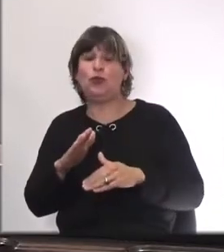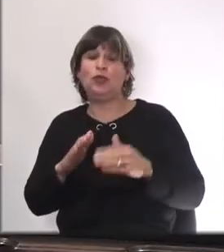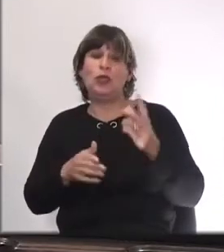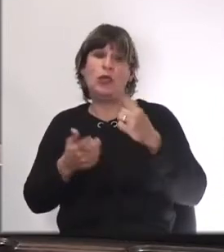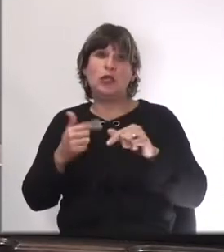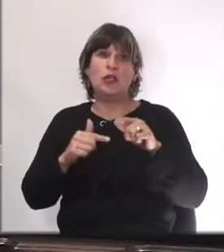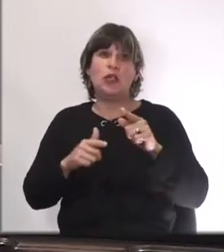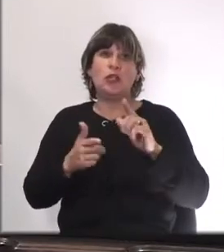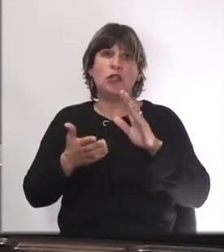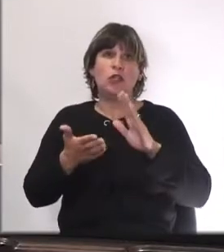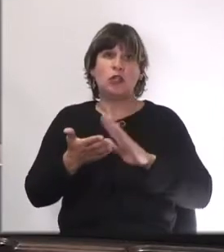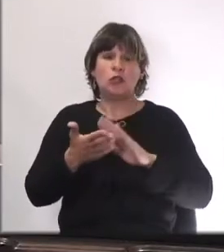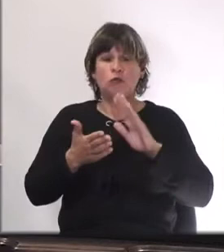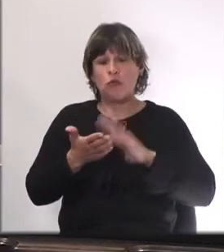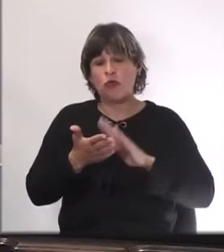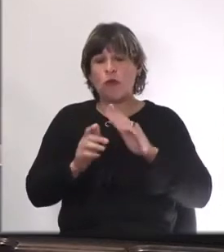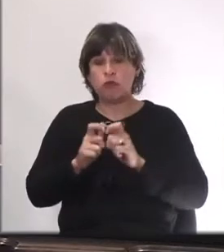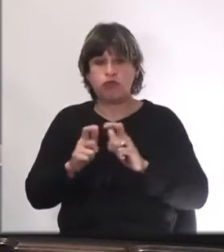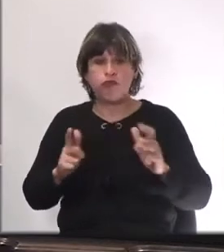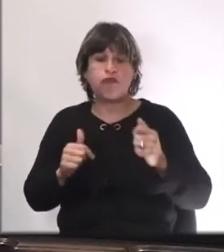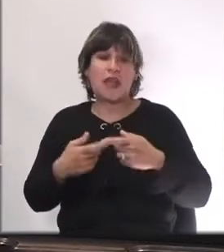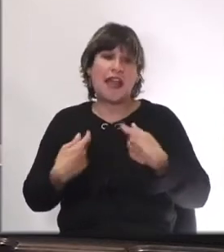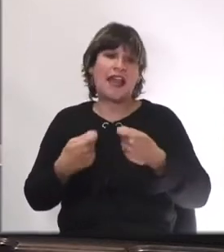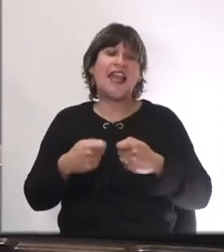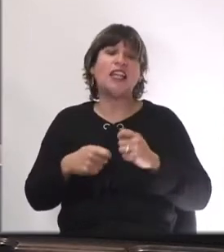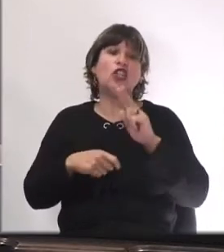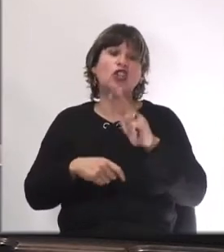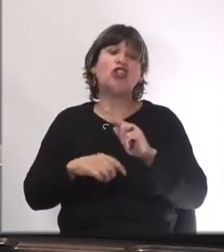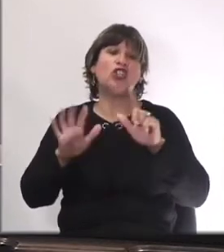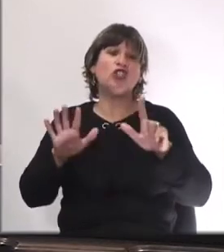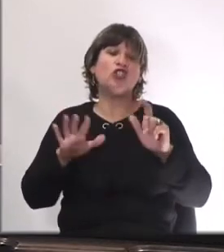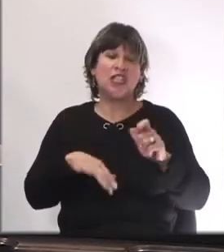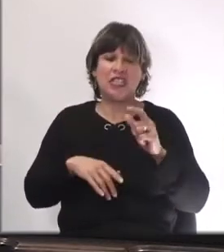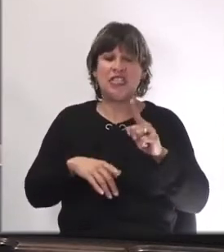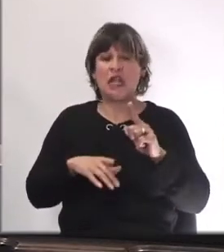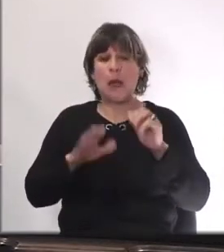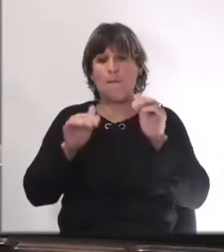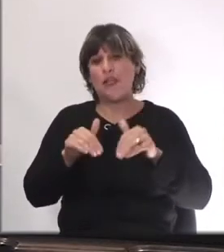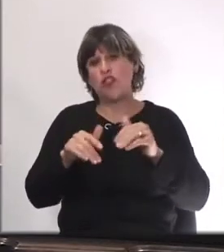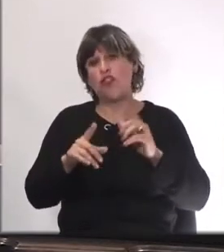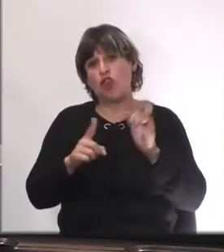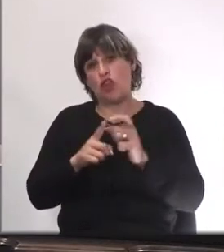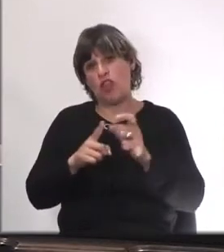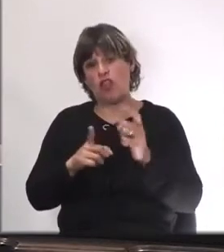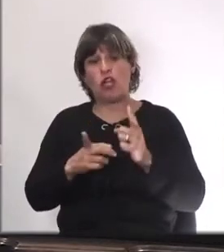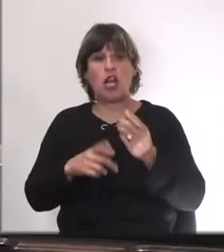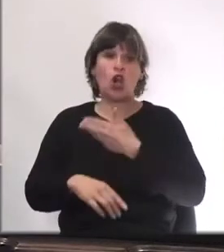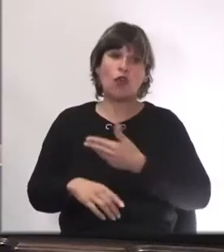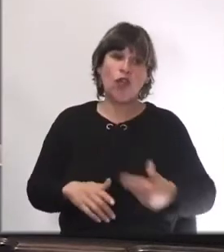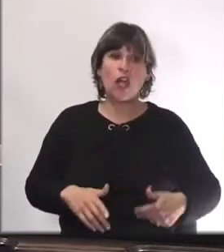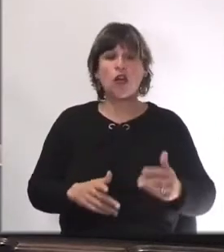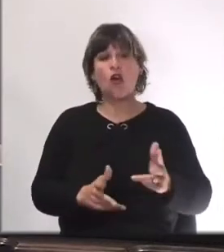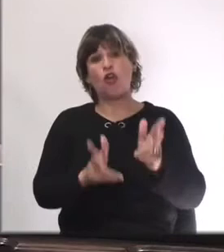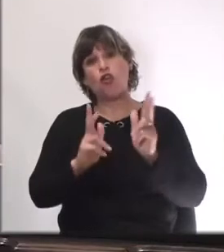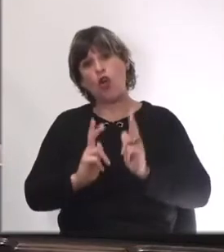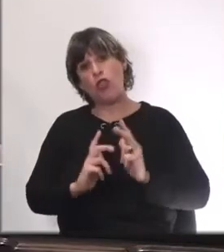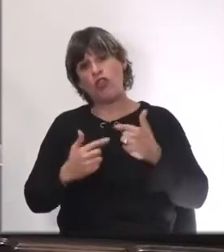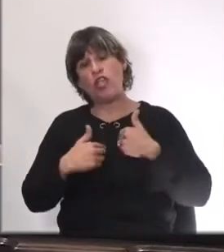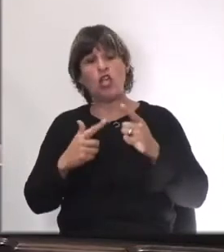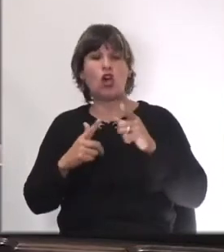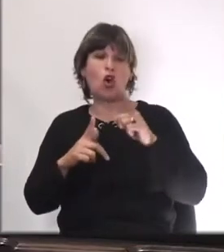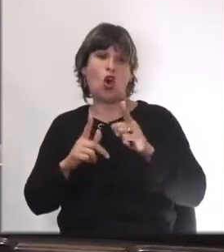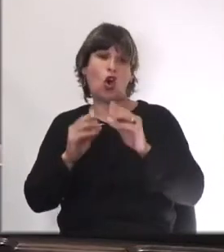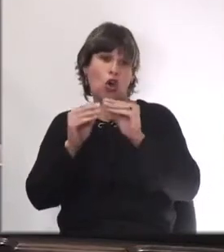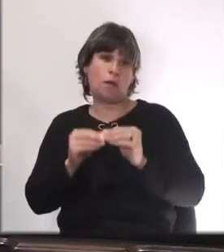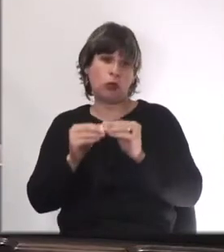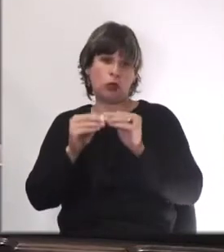Sobrecumplió su incremento del gasto en 270 millones de dólares. El gobierno nos decía en ocasión del presupuesto